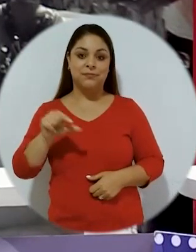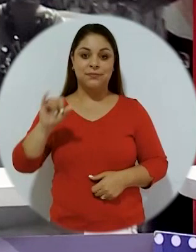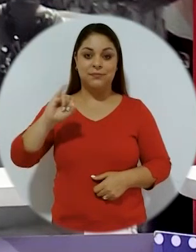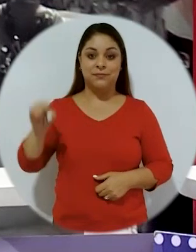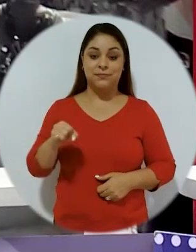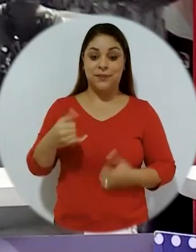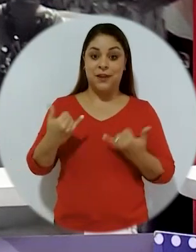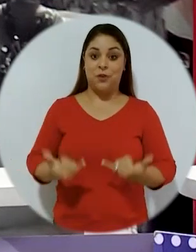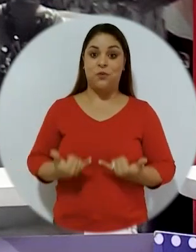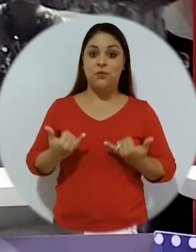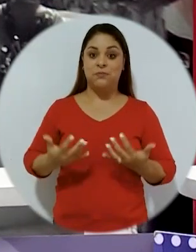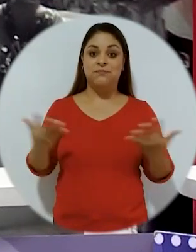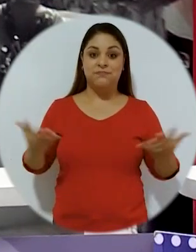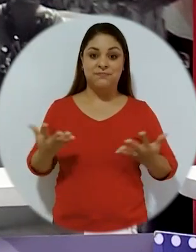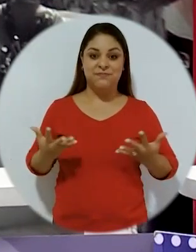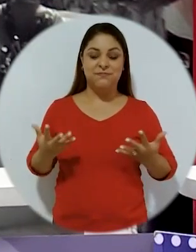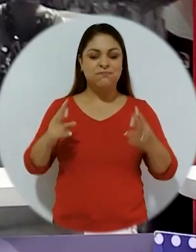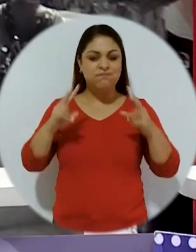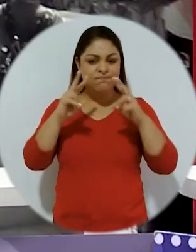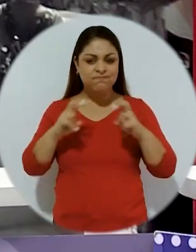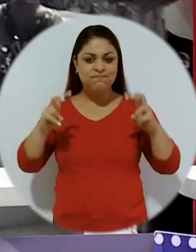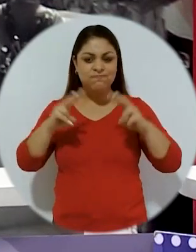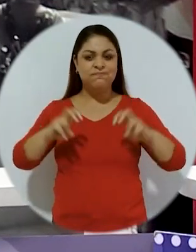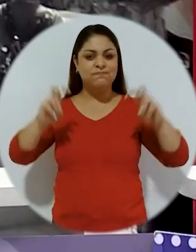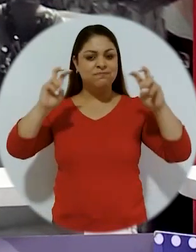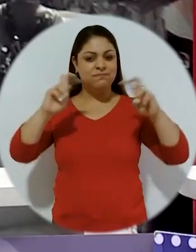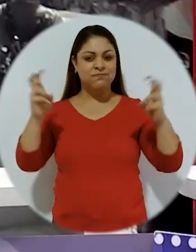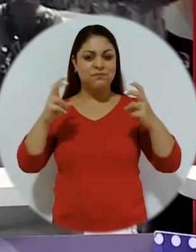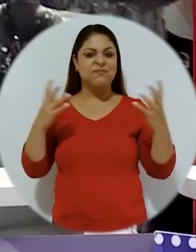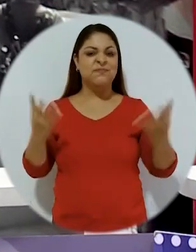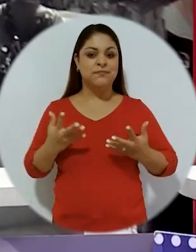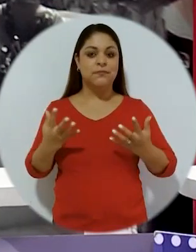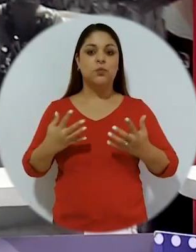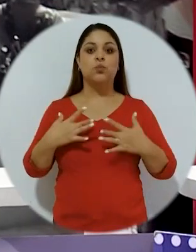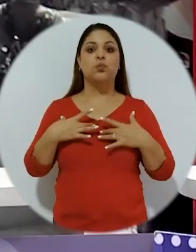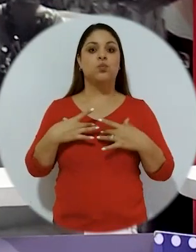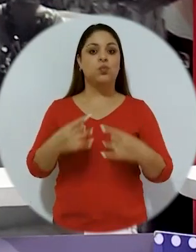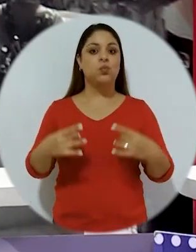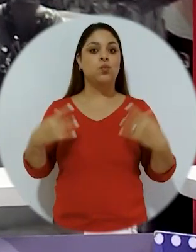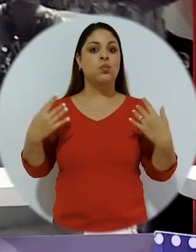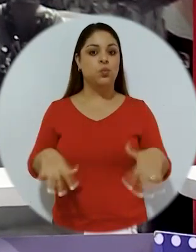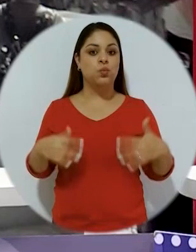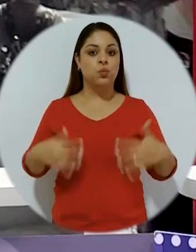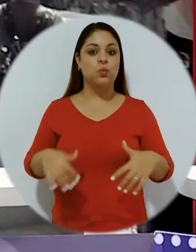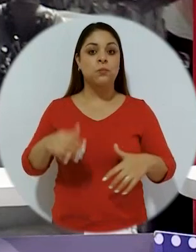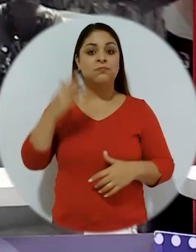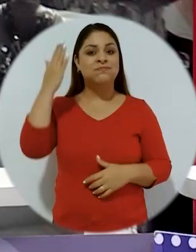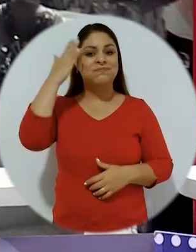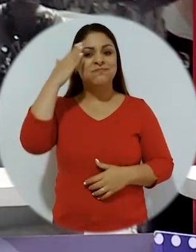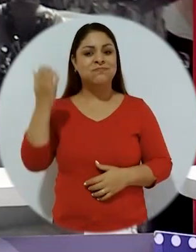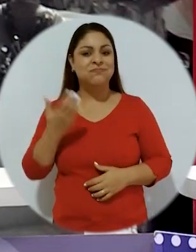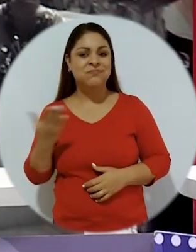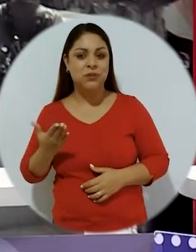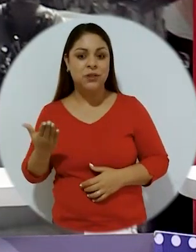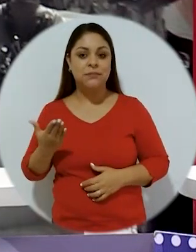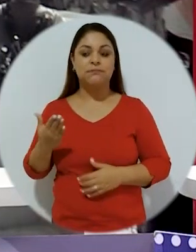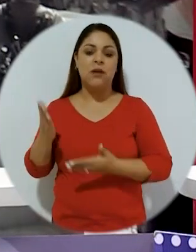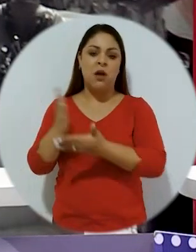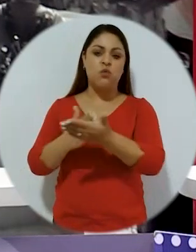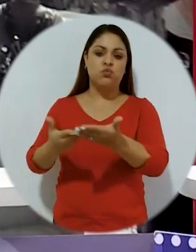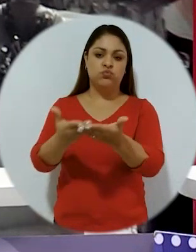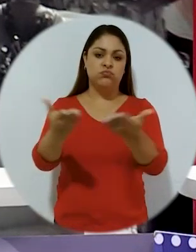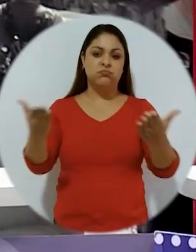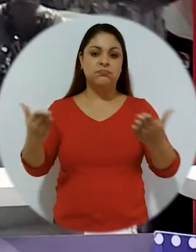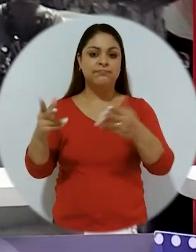en esta hora les voy a acompañar en el análisis de un tema pues que siempre nos interesa porque de alguna u otra forma pues todas las personas